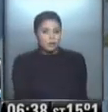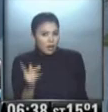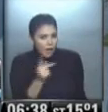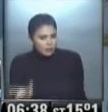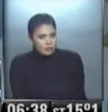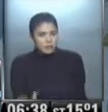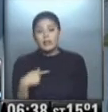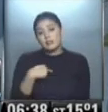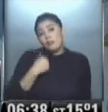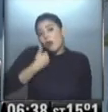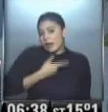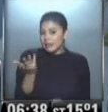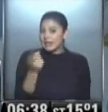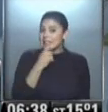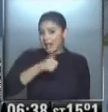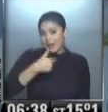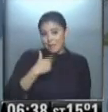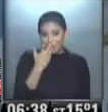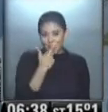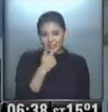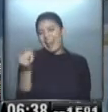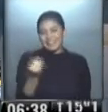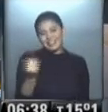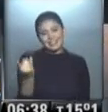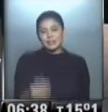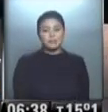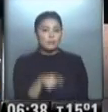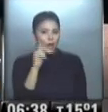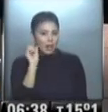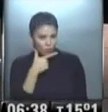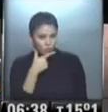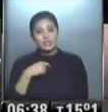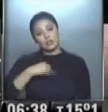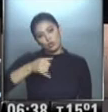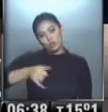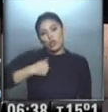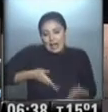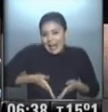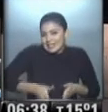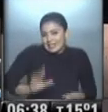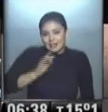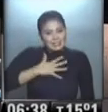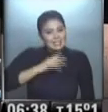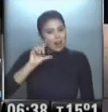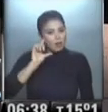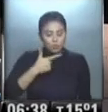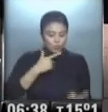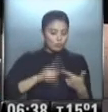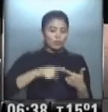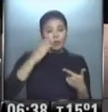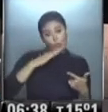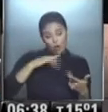sí, yo, generalmente los que ganan me gustan, ¿eh? Ya sé que la Lanús te gusta. Lanús, desde que nací, y Boca.